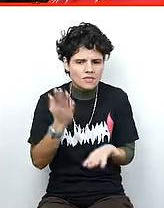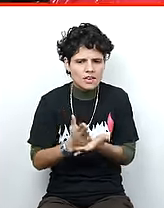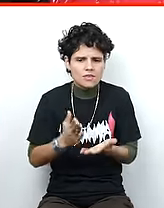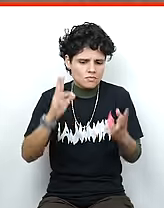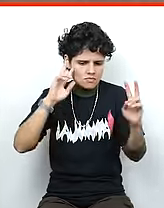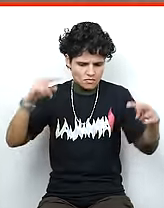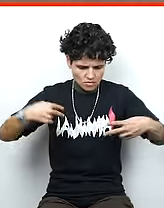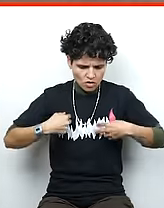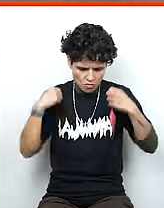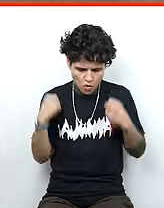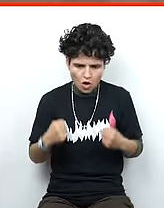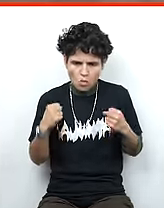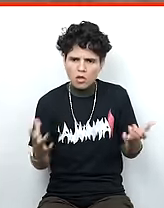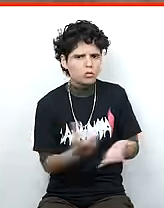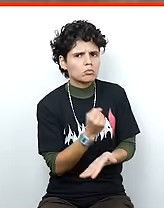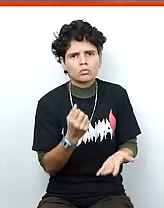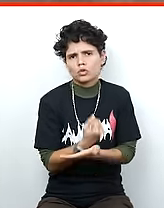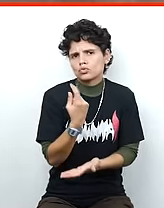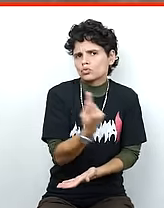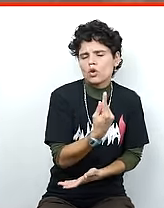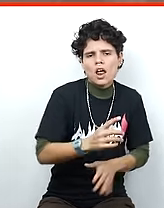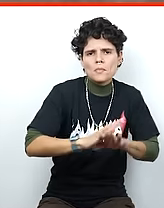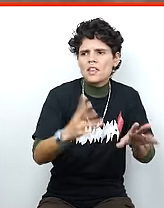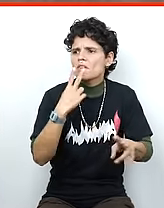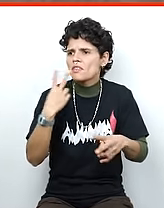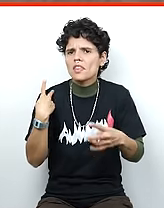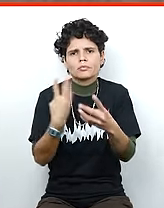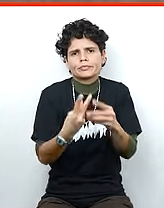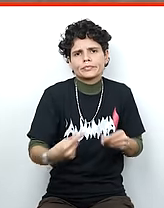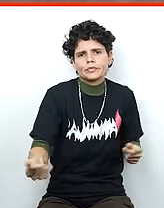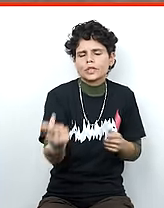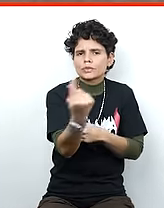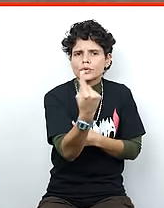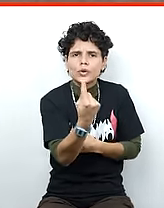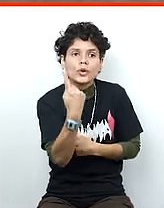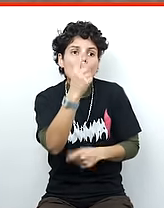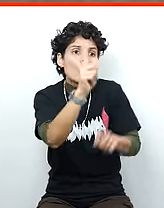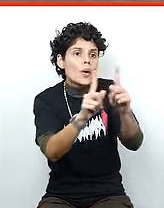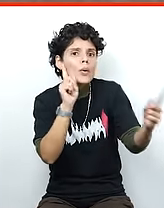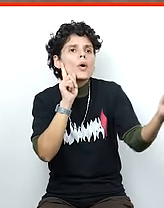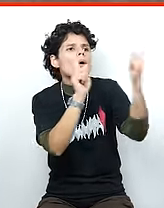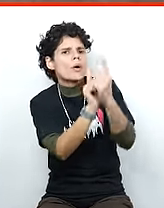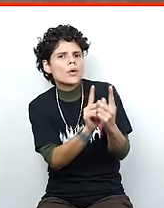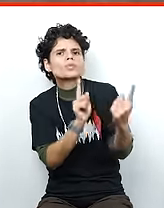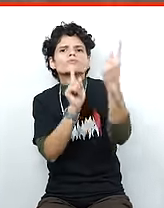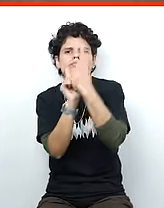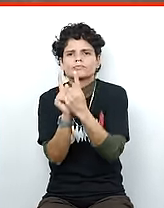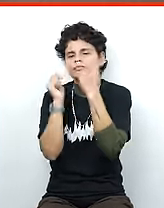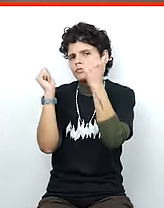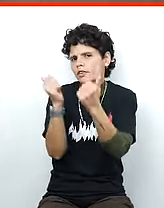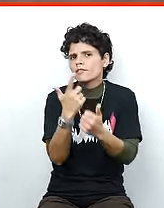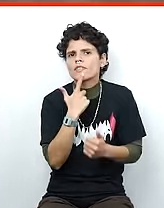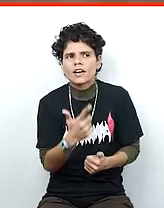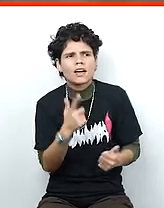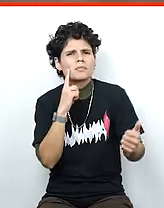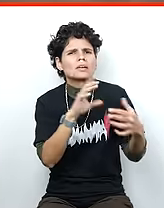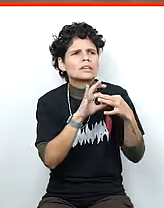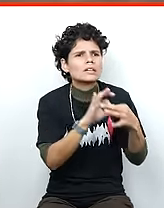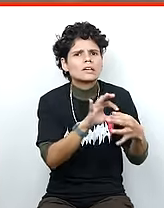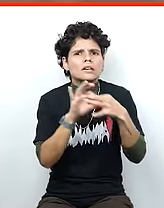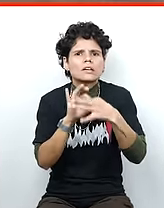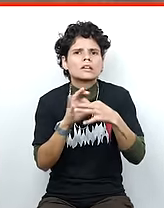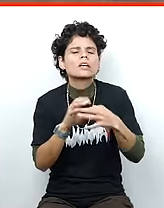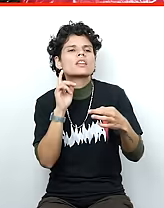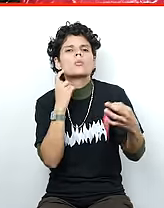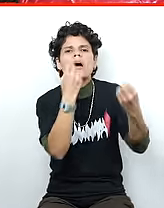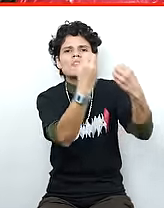no necesitan a nadie en la vida. Te digo, solo nomás y cuando la gente llega a ti va a campo, no seáis lógicos, no seáis come mierda, no paguéis nunca